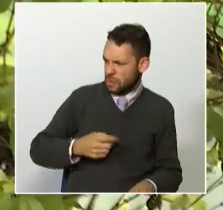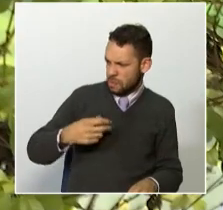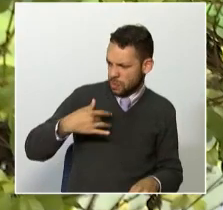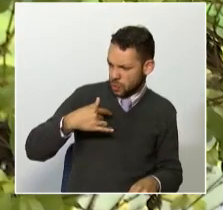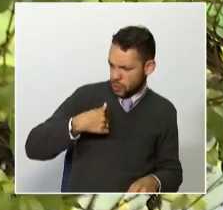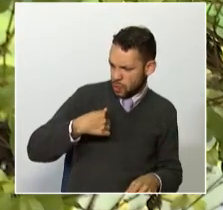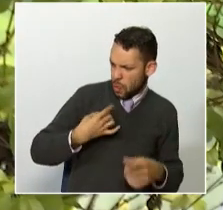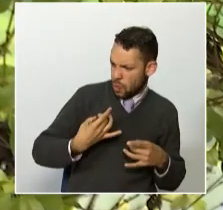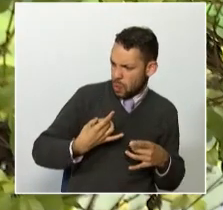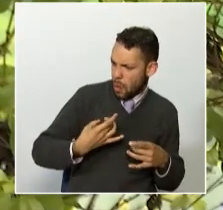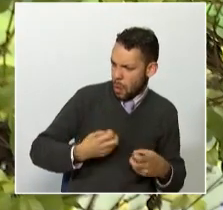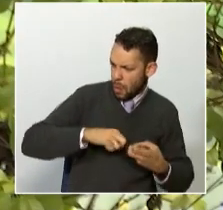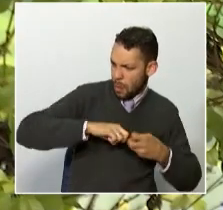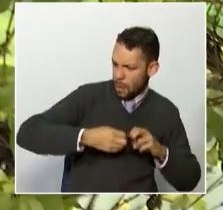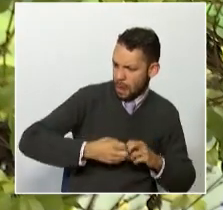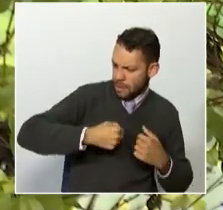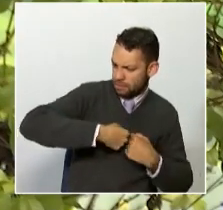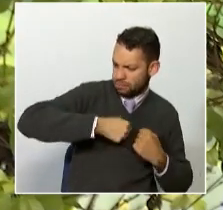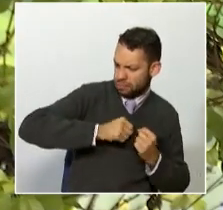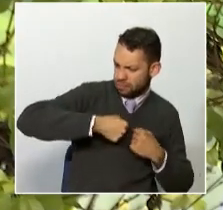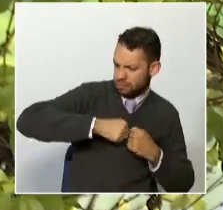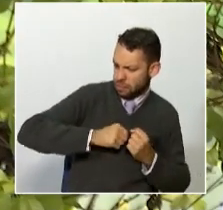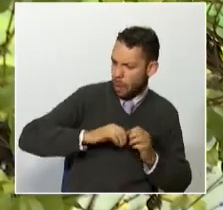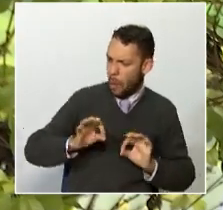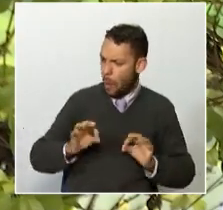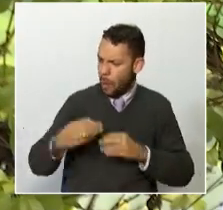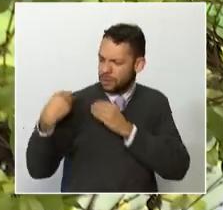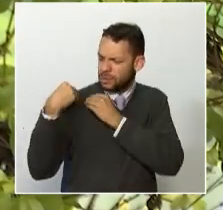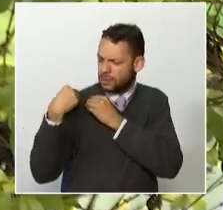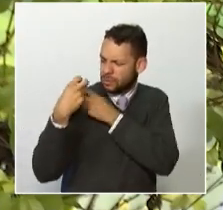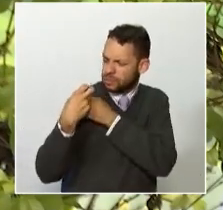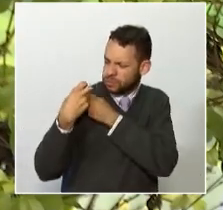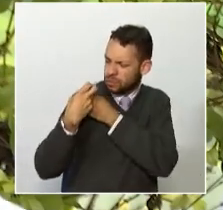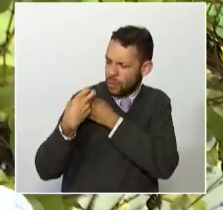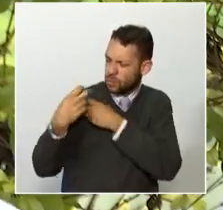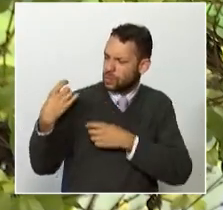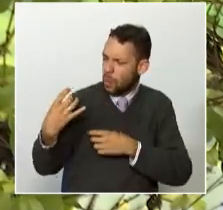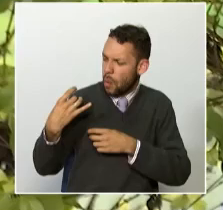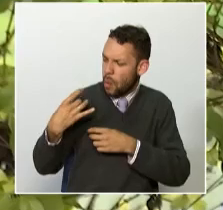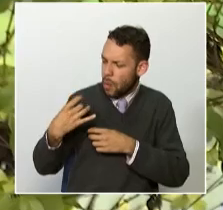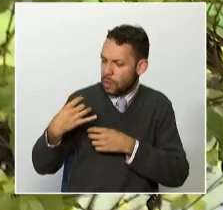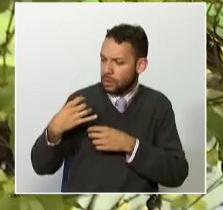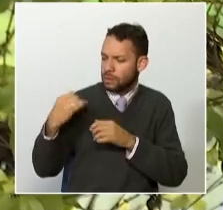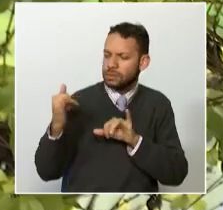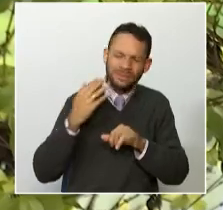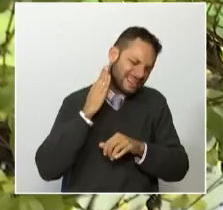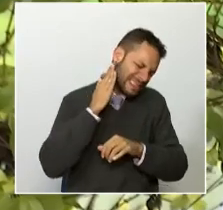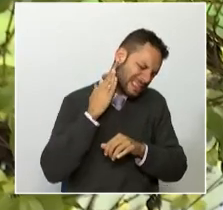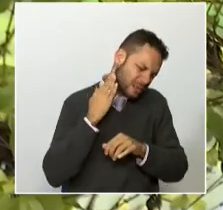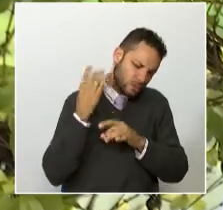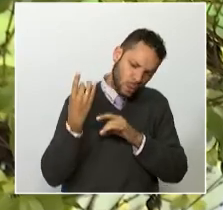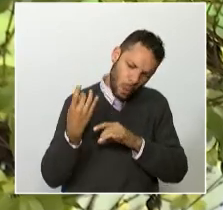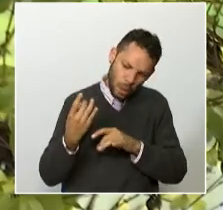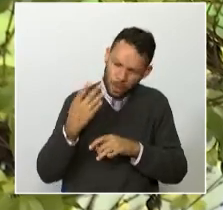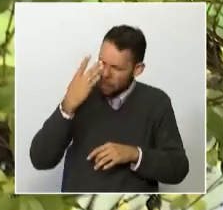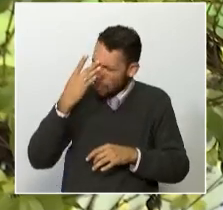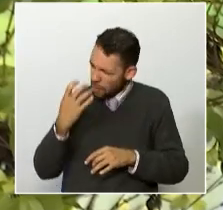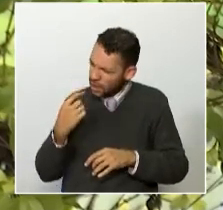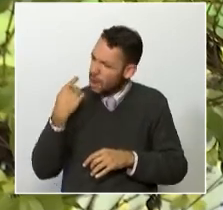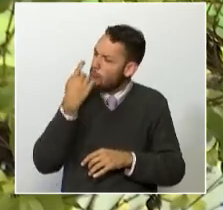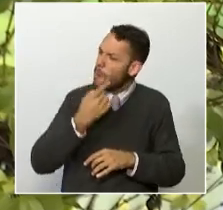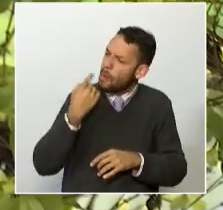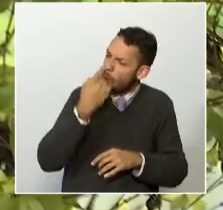rodilla. Yo vengo a consultar por un dolor en el hombro o por insomnio o porque no me tolero la nuca. ¿Y